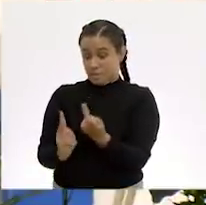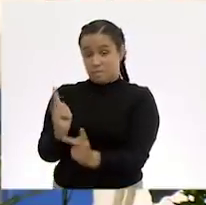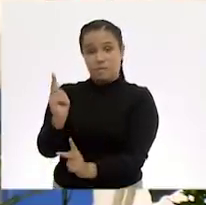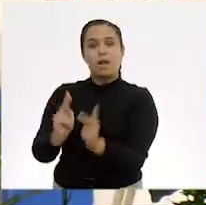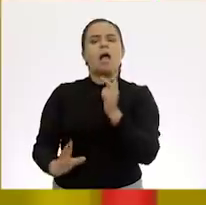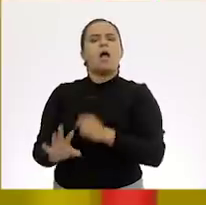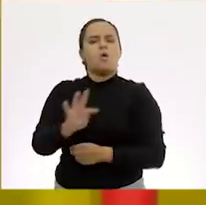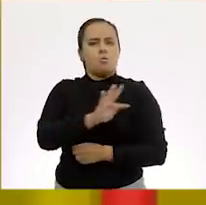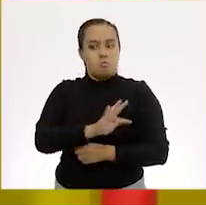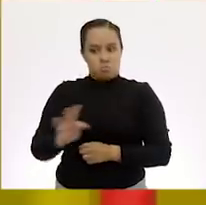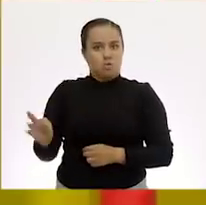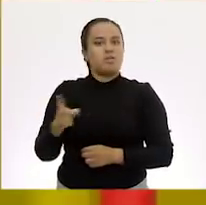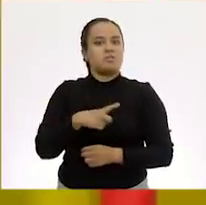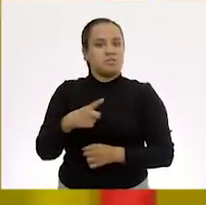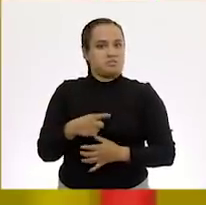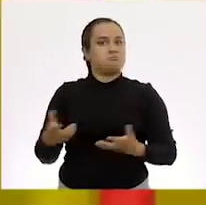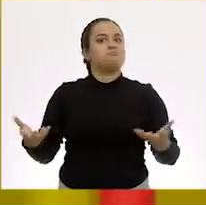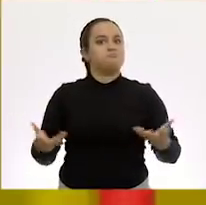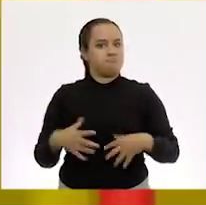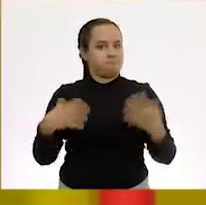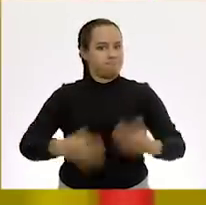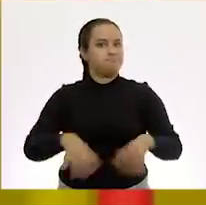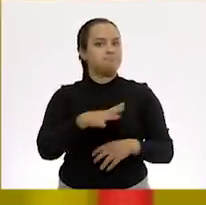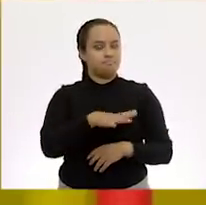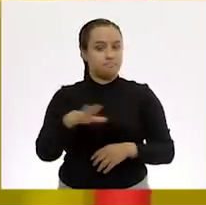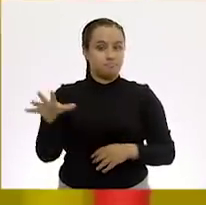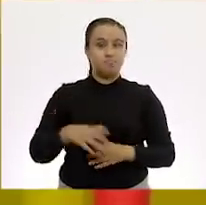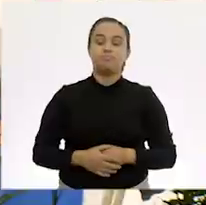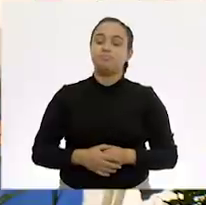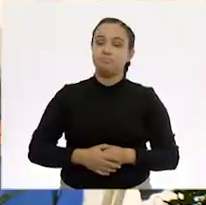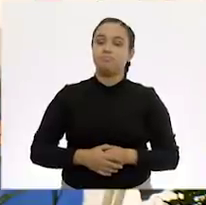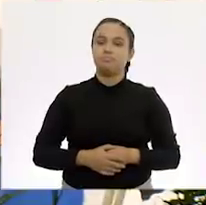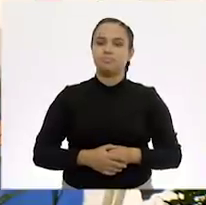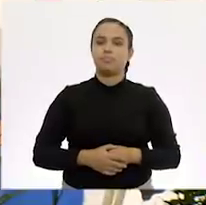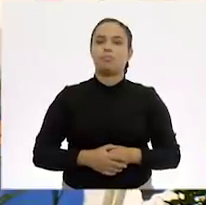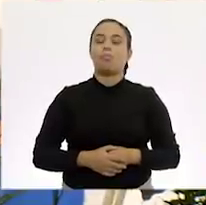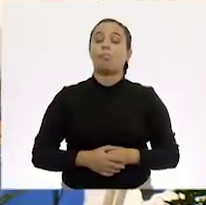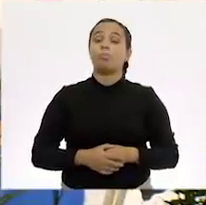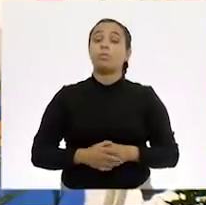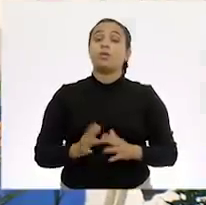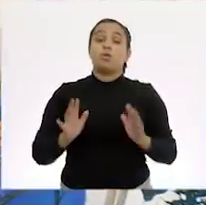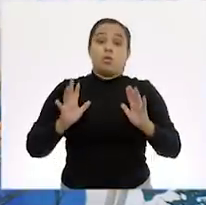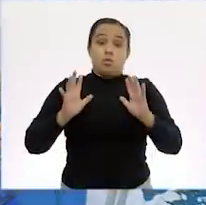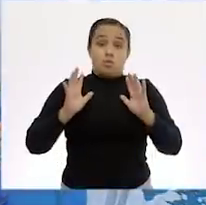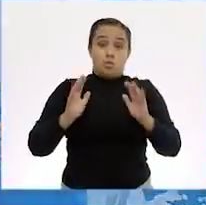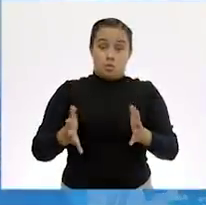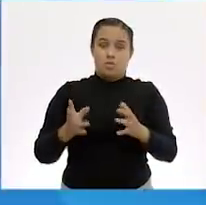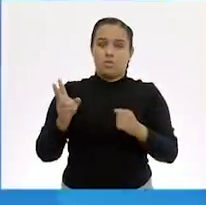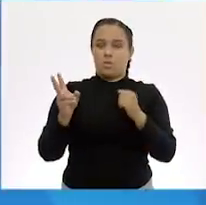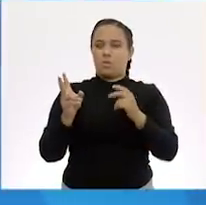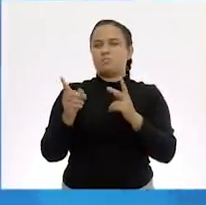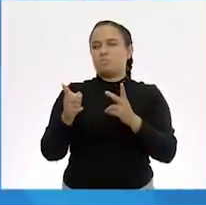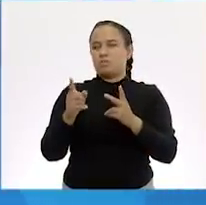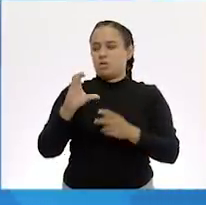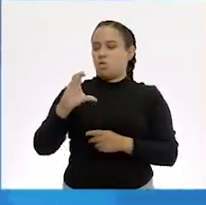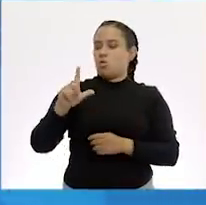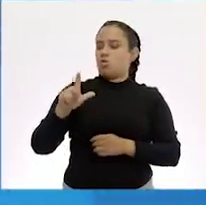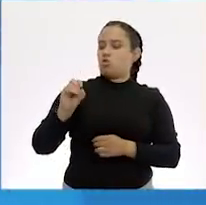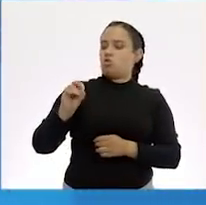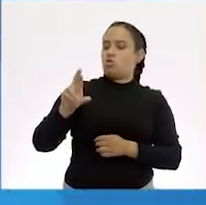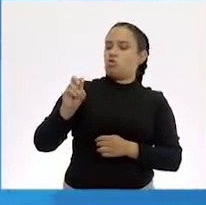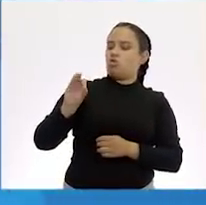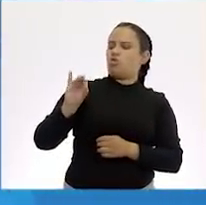capaces de hacerlo sorprendentemente. ¡Wow! Ok. Ok, entonces una vez que entra, gracias a la